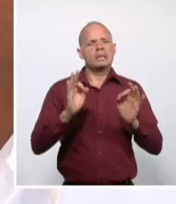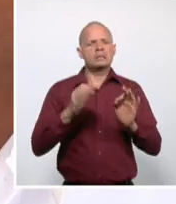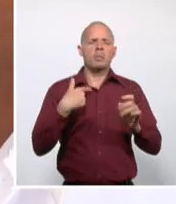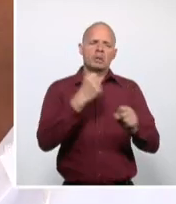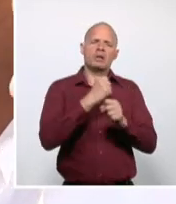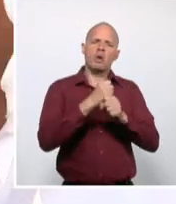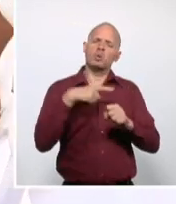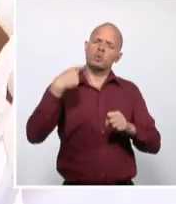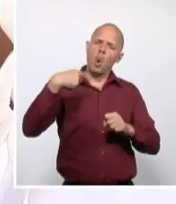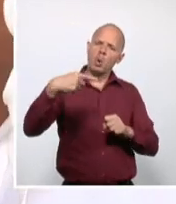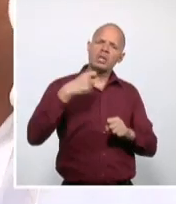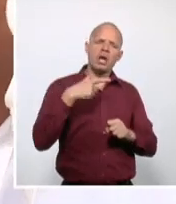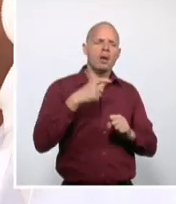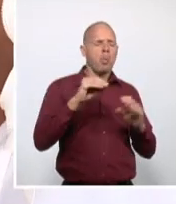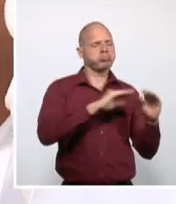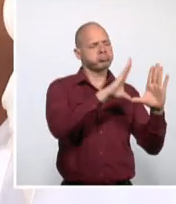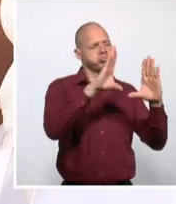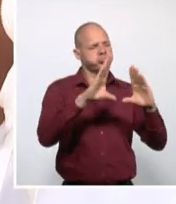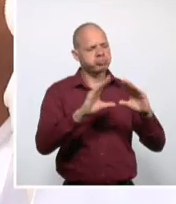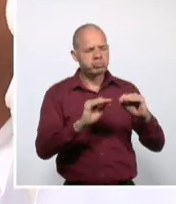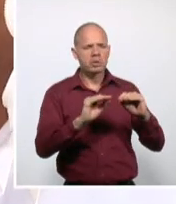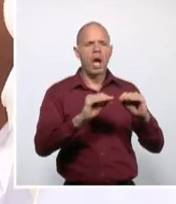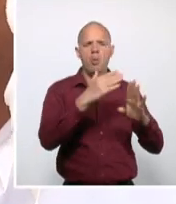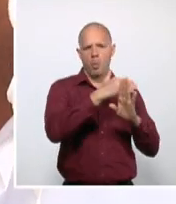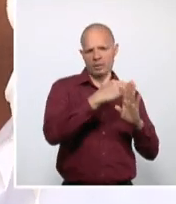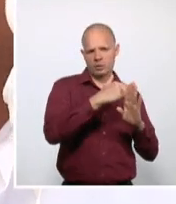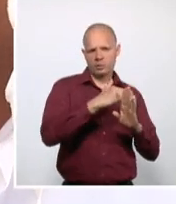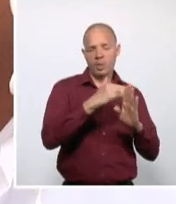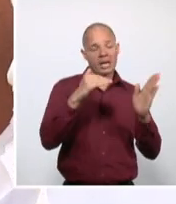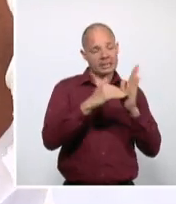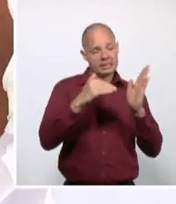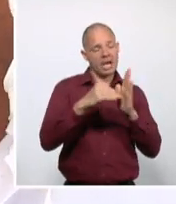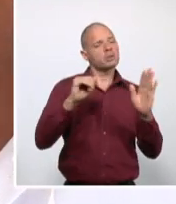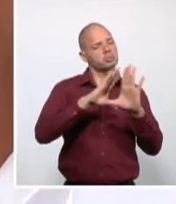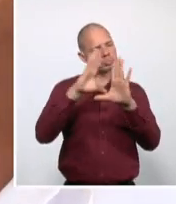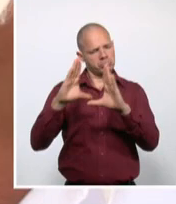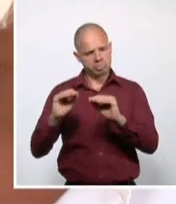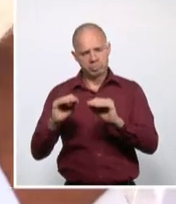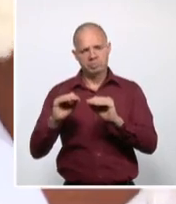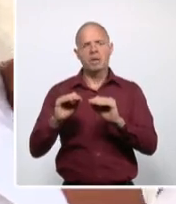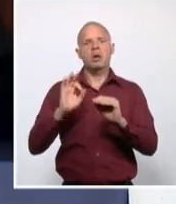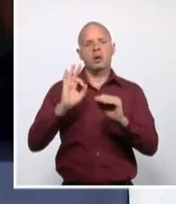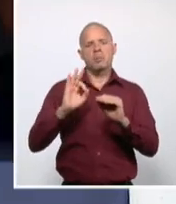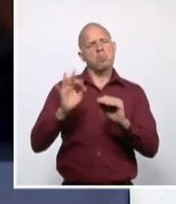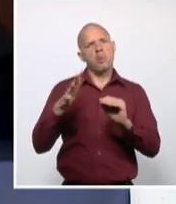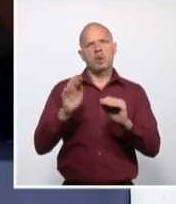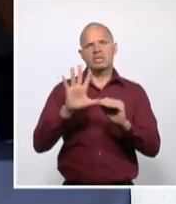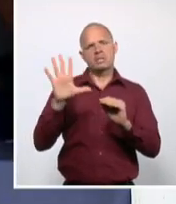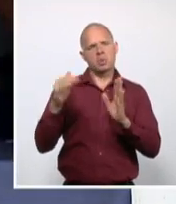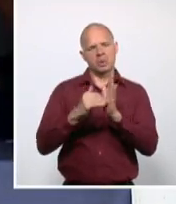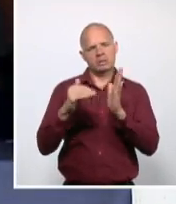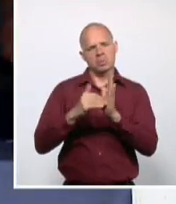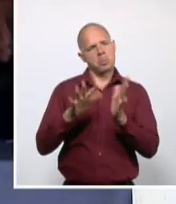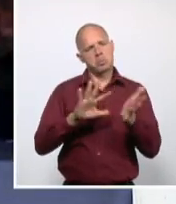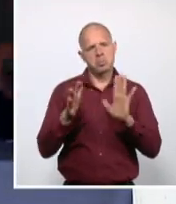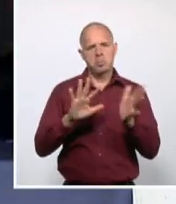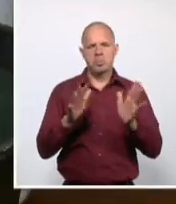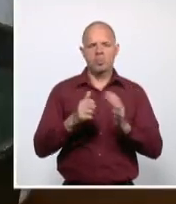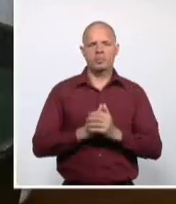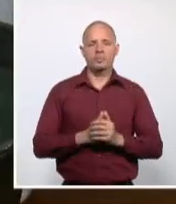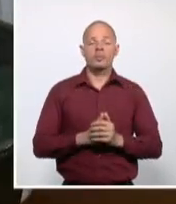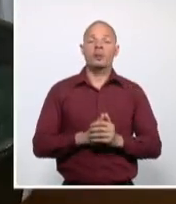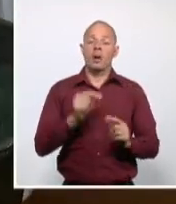el almuerzo. Y la comida sobre las 4 de la tarde comienzo a llevársela hasta las 5 más o menos. 125 trabajadores